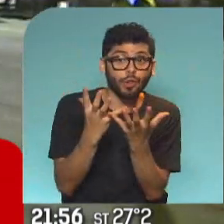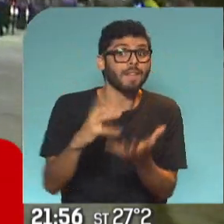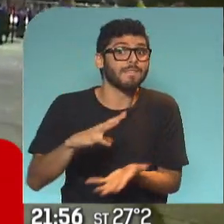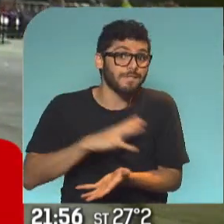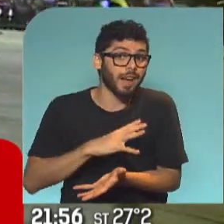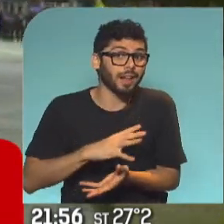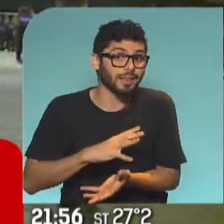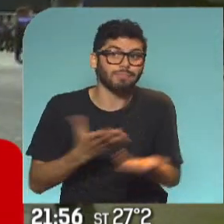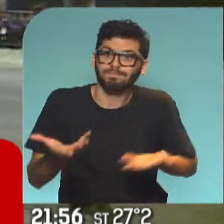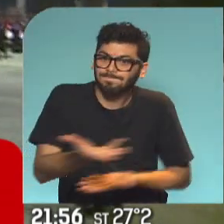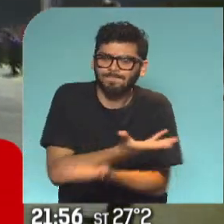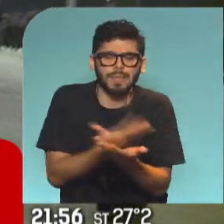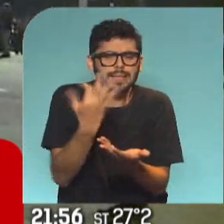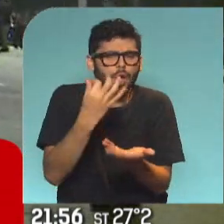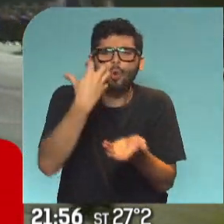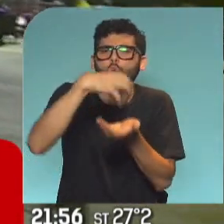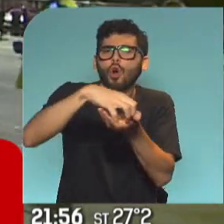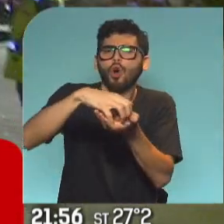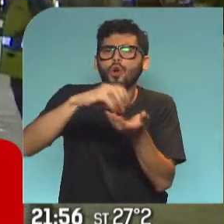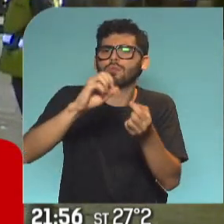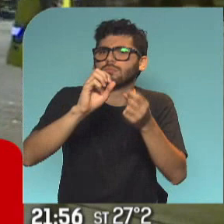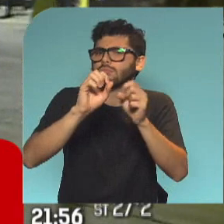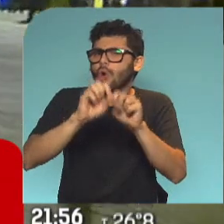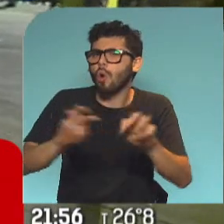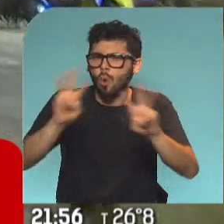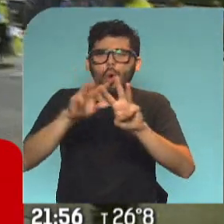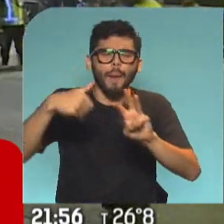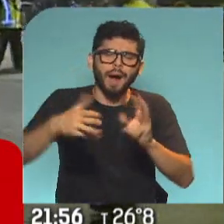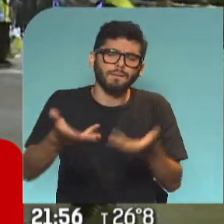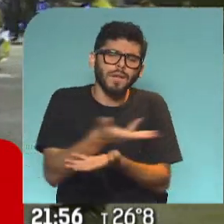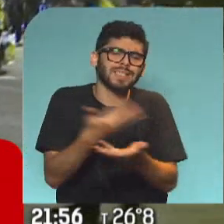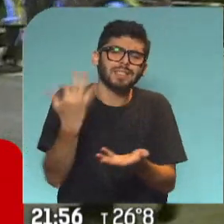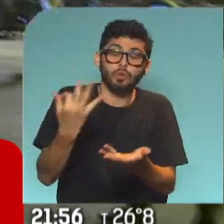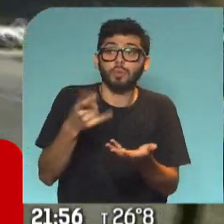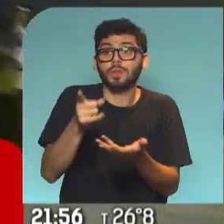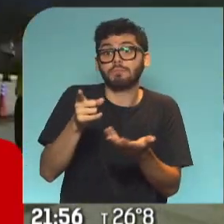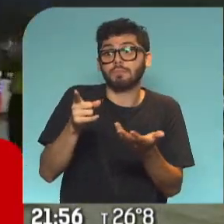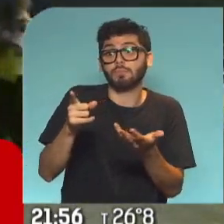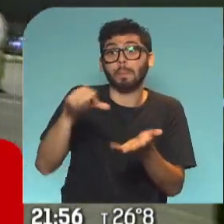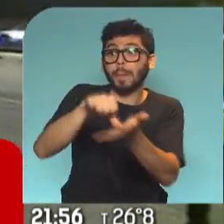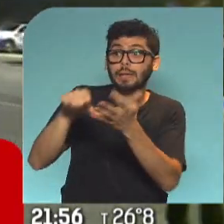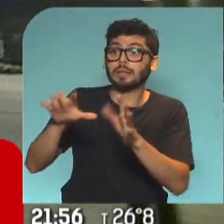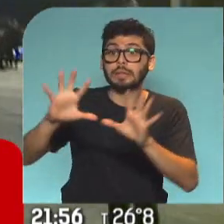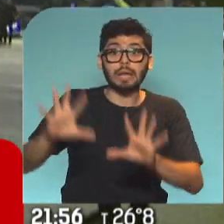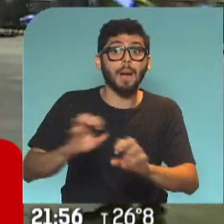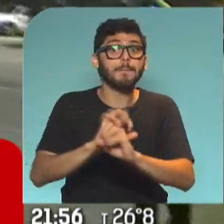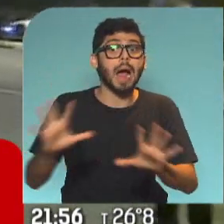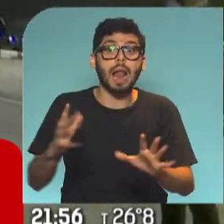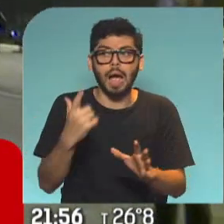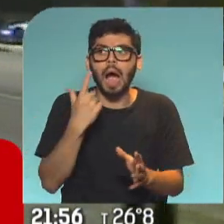van a plantear en los organismos internacionales, que también quedaron y quedarán, ¿no? Durante un buen tiempo bajo la lupa por sus actuaciones o por